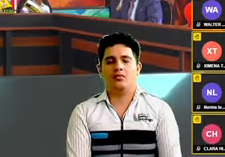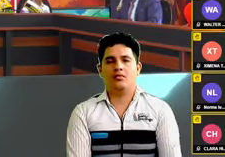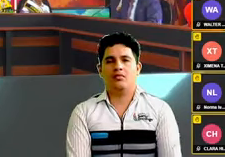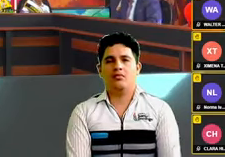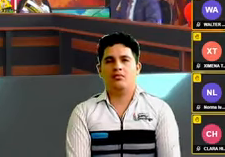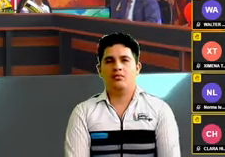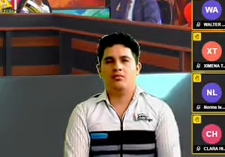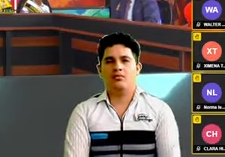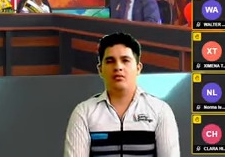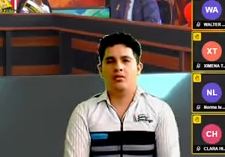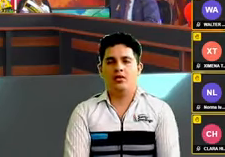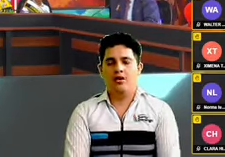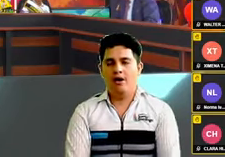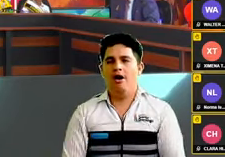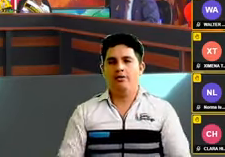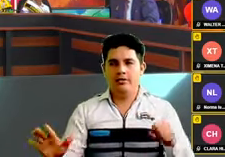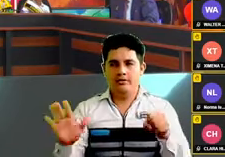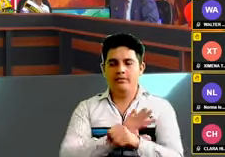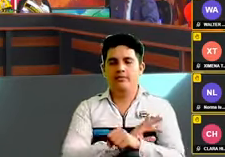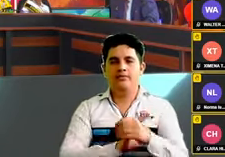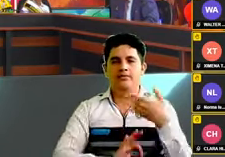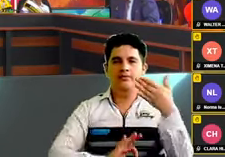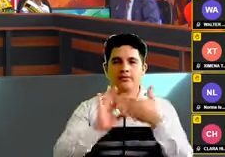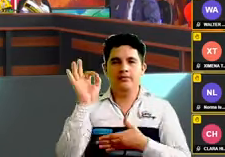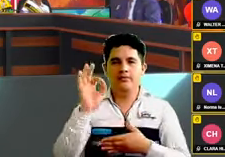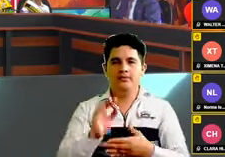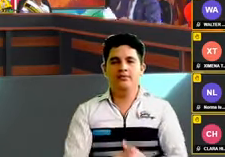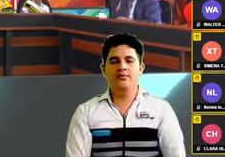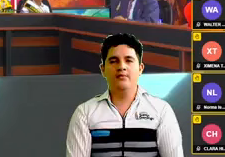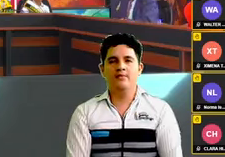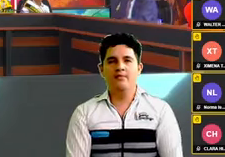Cuantifique. Por unanimidad se aprueba la moción.